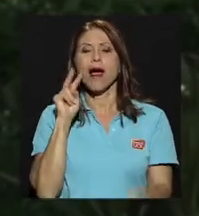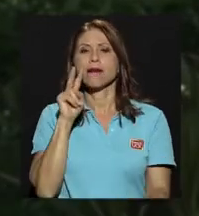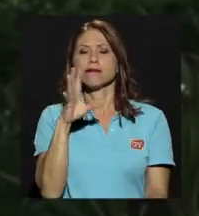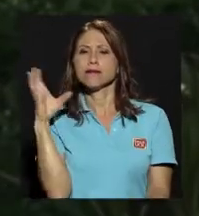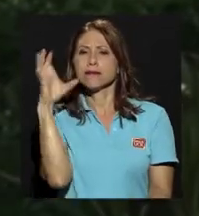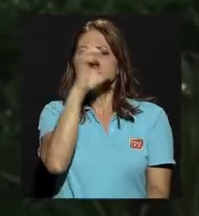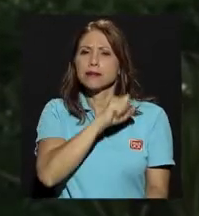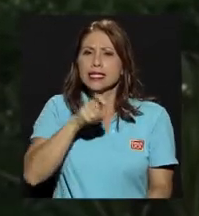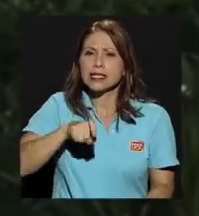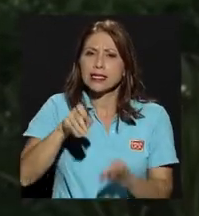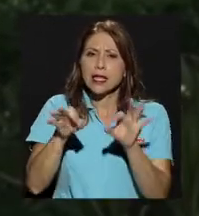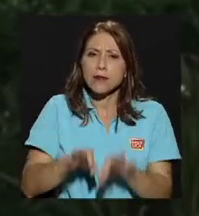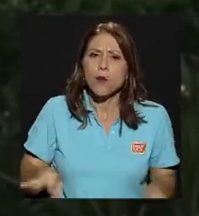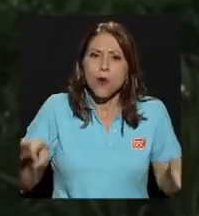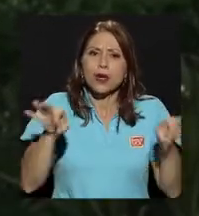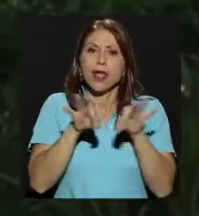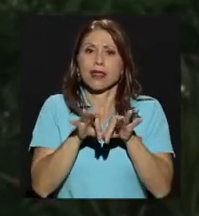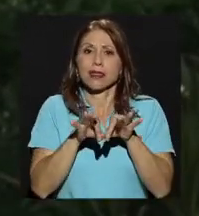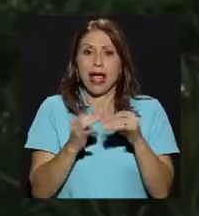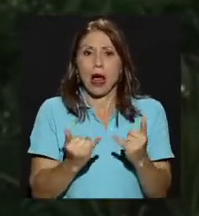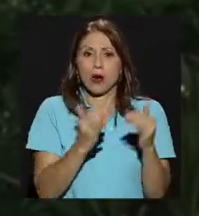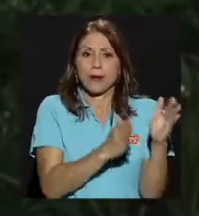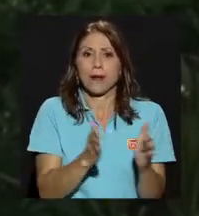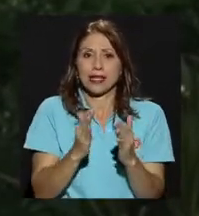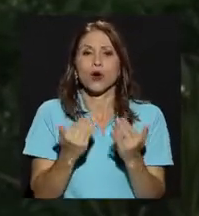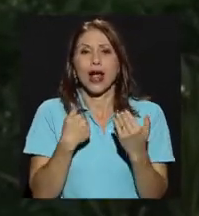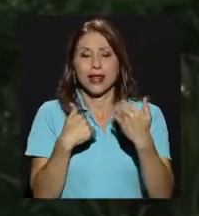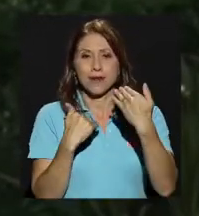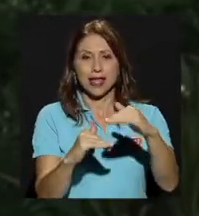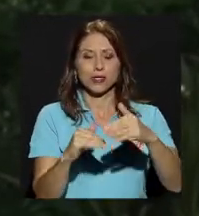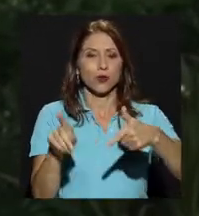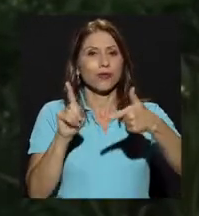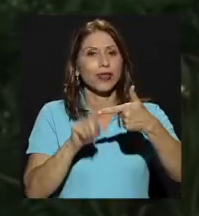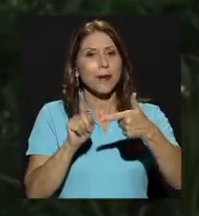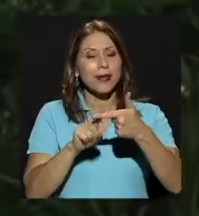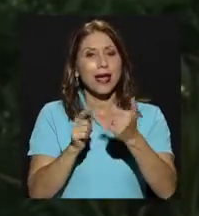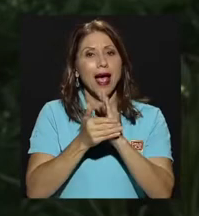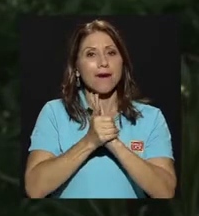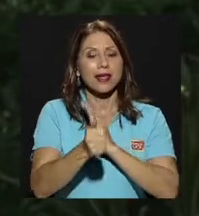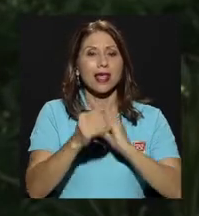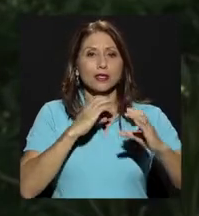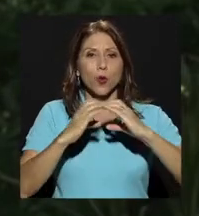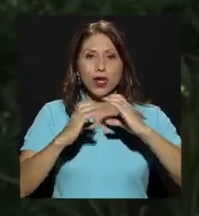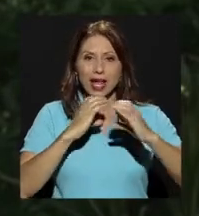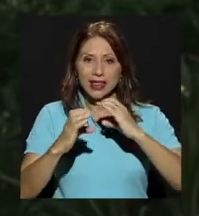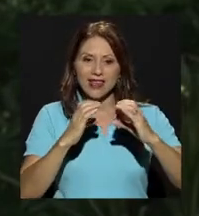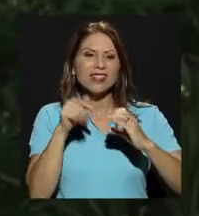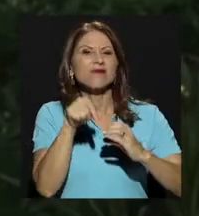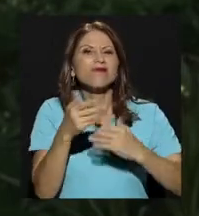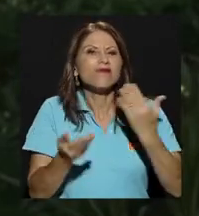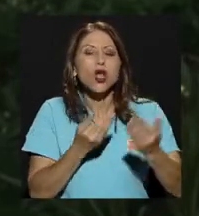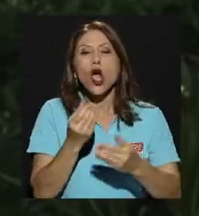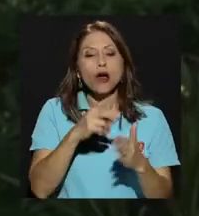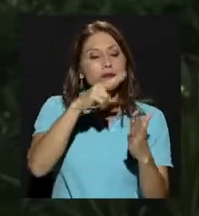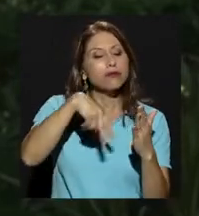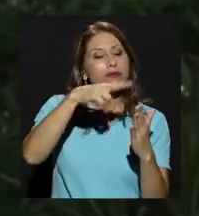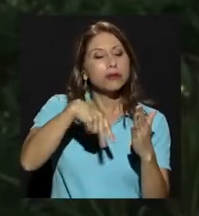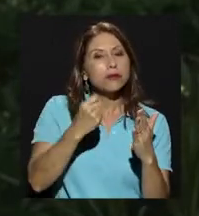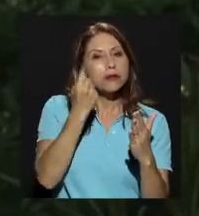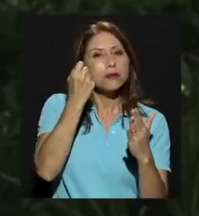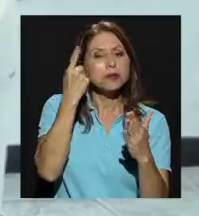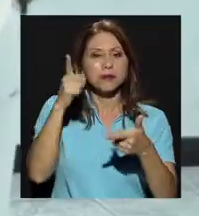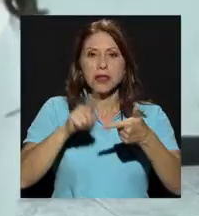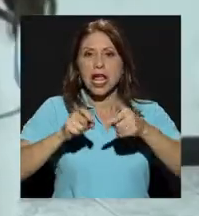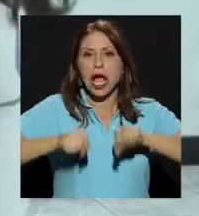una importante necesidad y limitación en la formación. También en las habilidades comunicativas, comprendidas como comprensión de